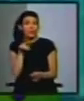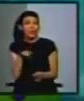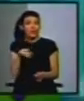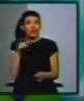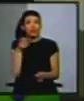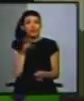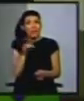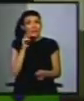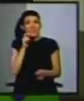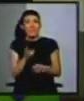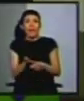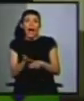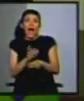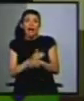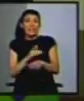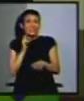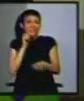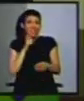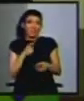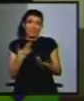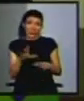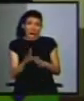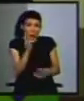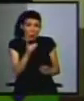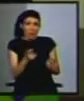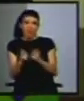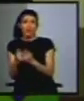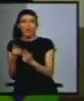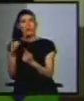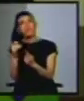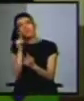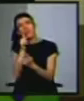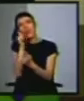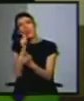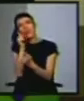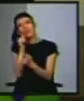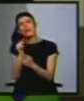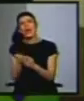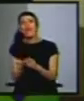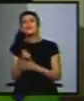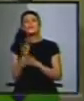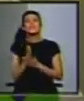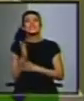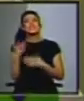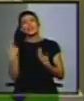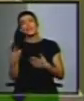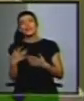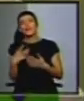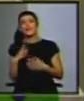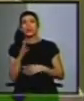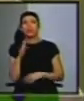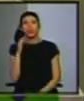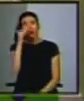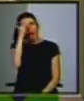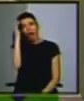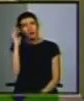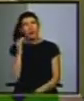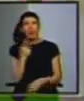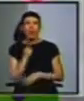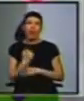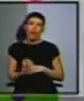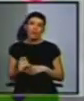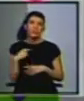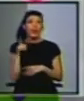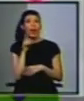anticipo de lo que significa lidiar con ellos a diario. Al principio sí, era como un poco ya agotador, pero después ya es cosa de